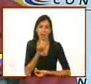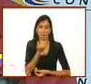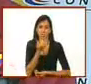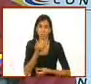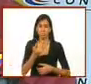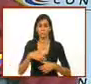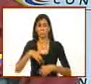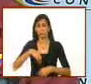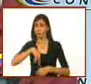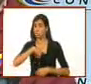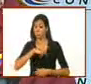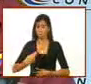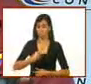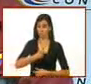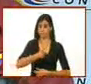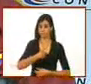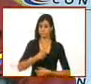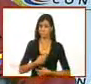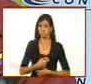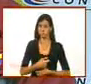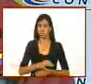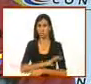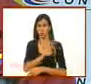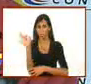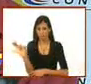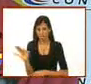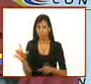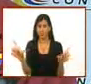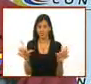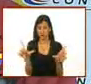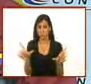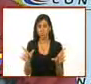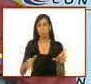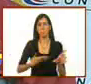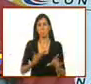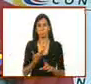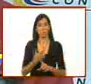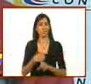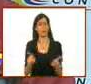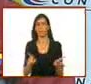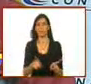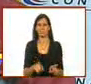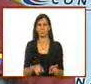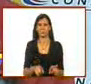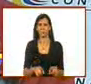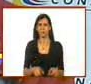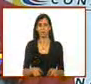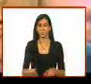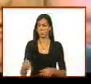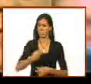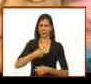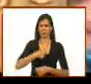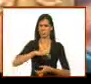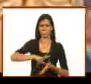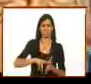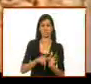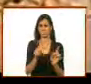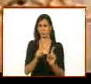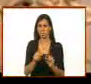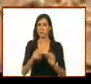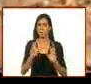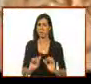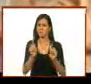somos chantajeables. Nos pueden tener en la pantalla todo el día, mañana, tarde y noche si quieren. No somos chantajeables. Basarán